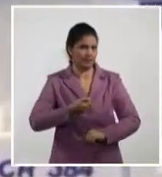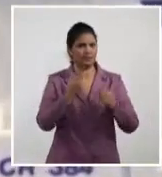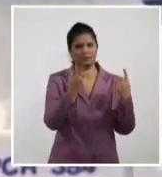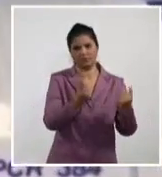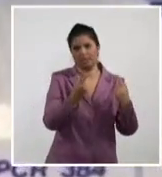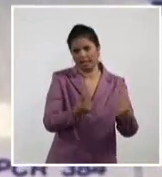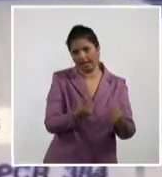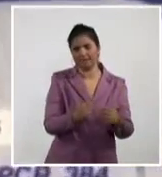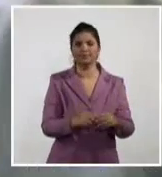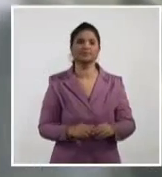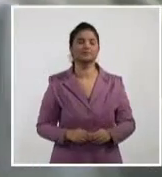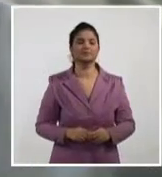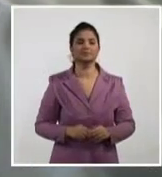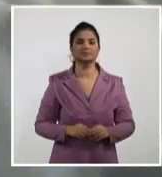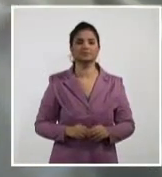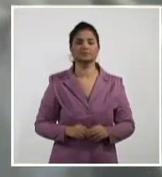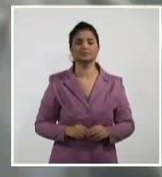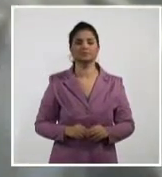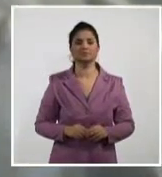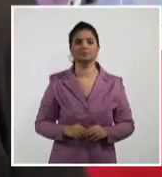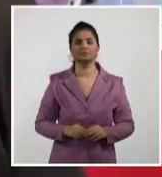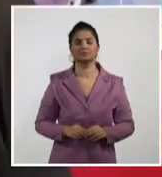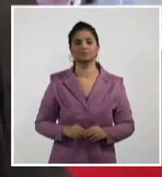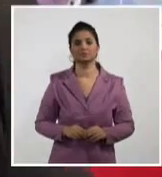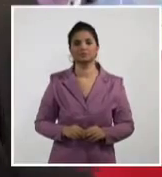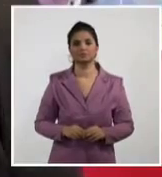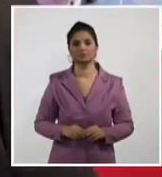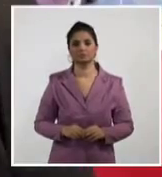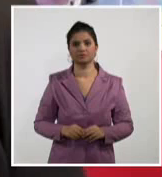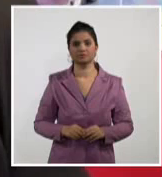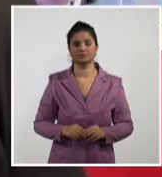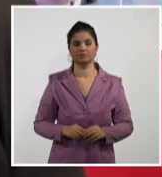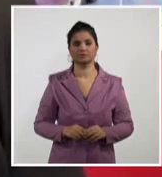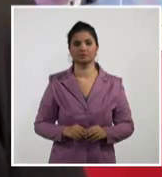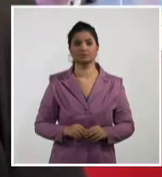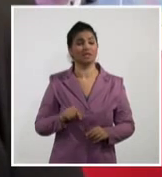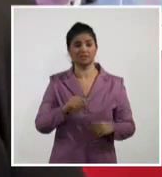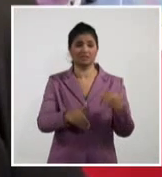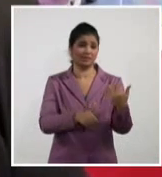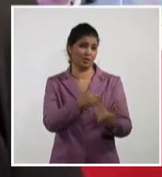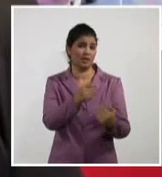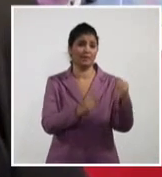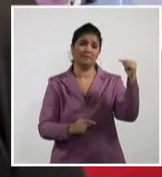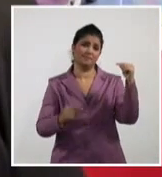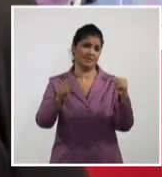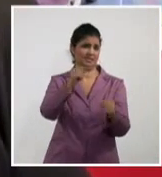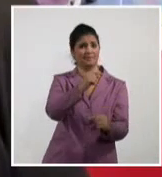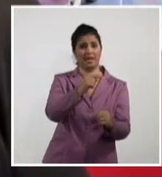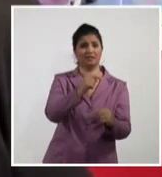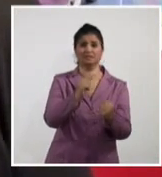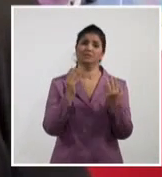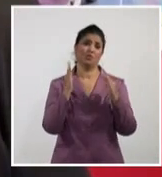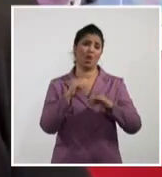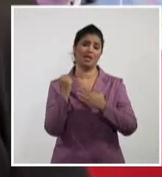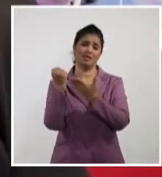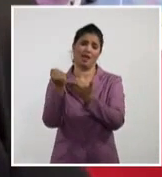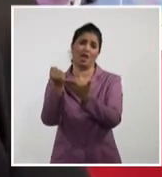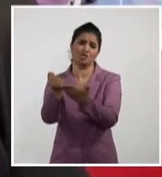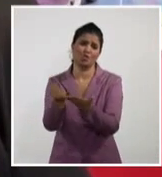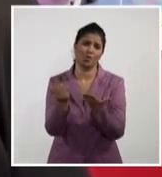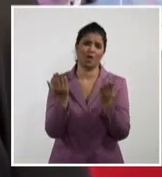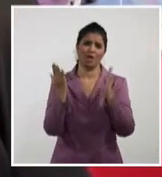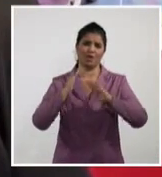digamos, la ganancia por encima de la satisfacción de las necesidades. Ese es el desorden mundial que clama por un nuevo